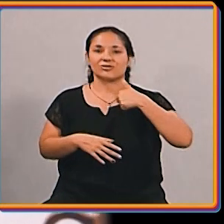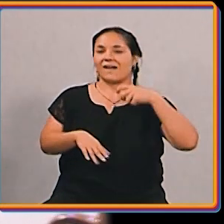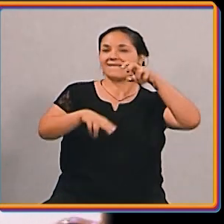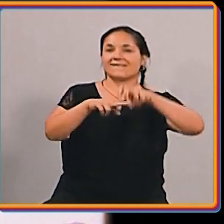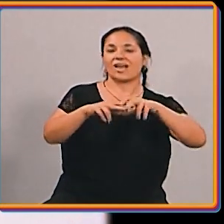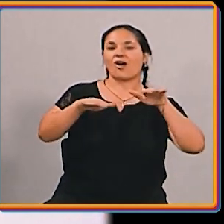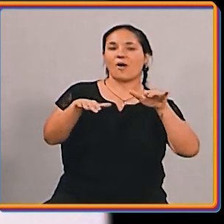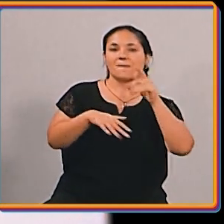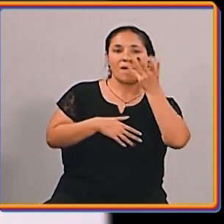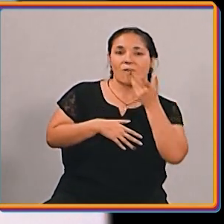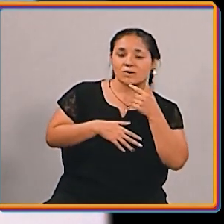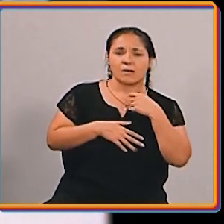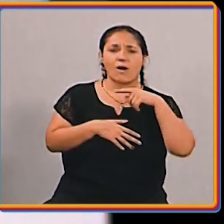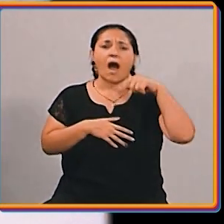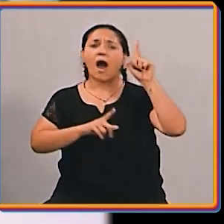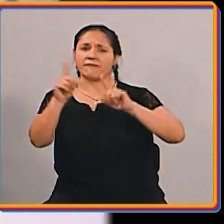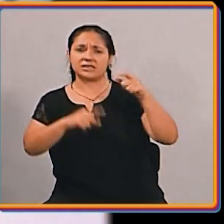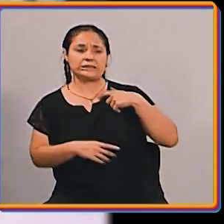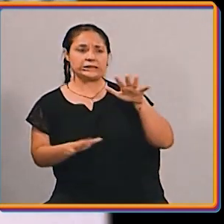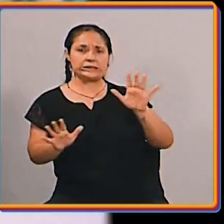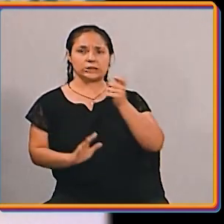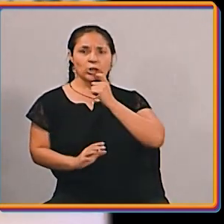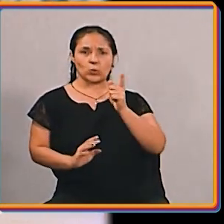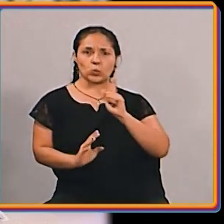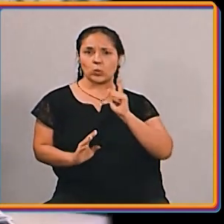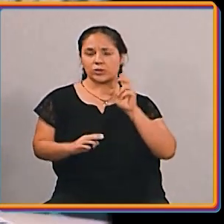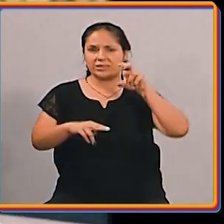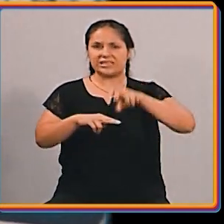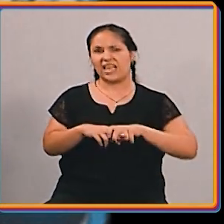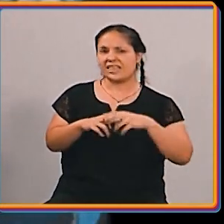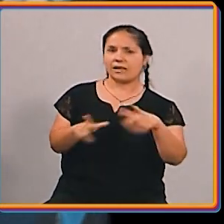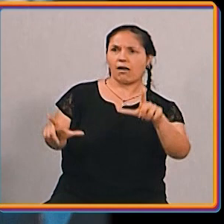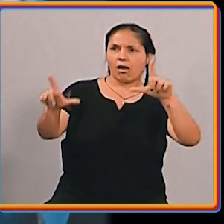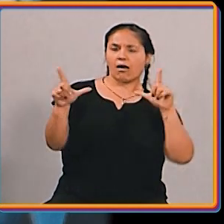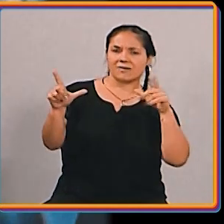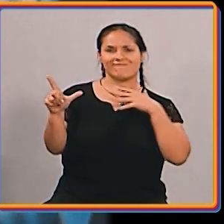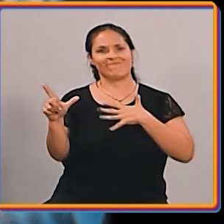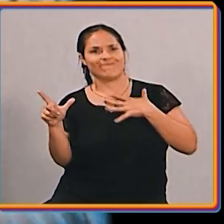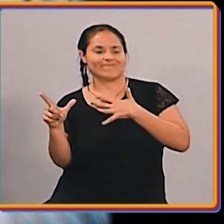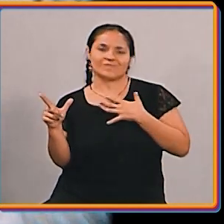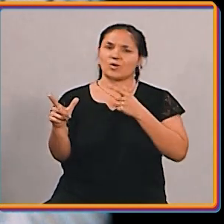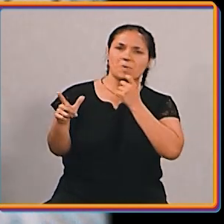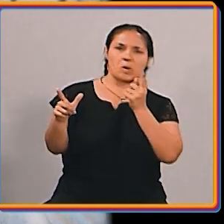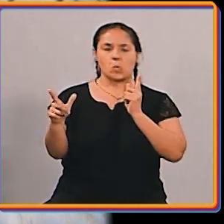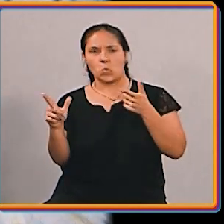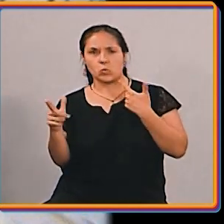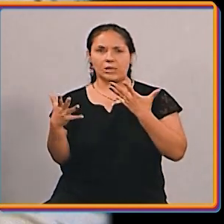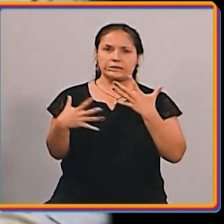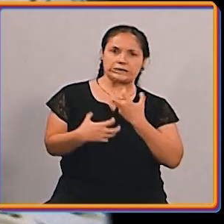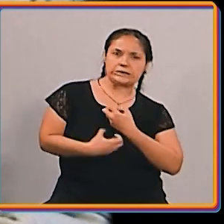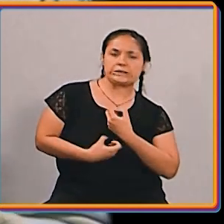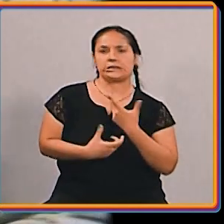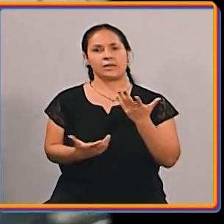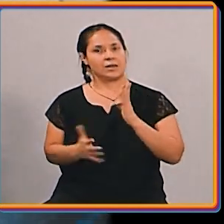gusto. Pero bueno, a veces no. A veces son más incómodos y me hacen sentir un poquito menos armado y me hacen sentir un poquito